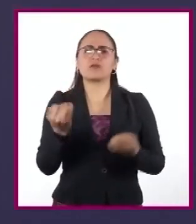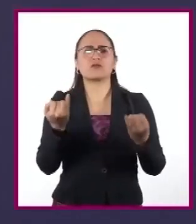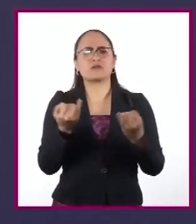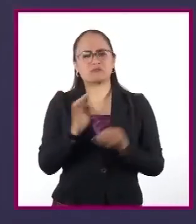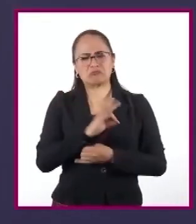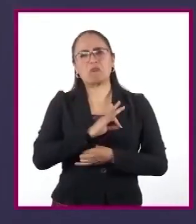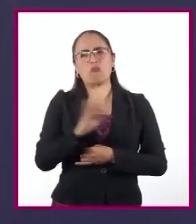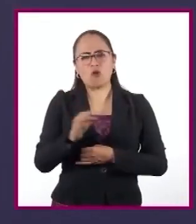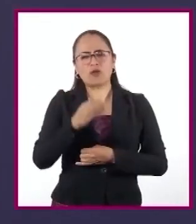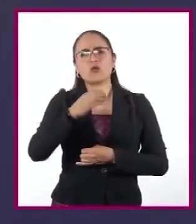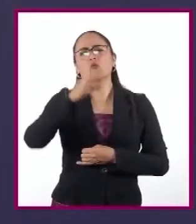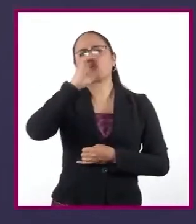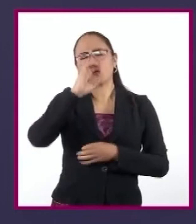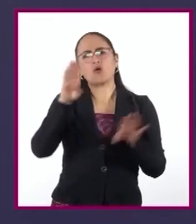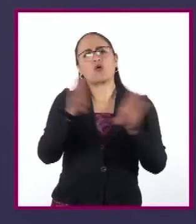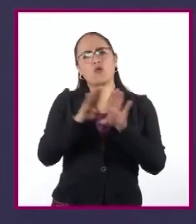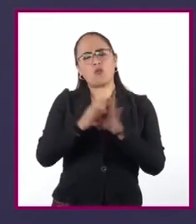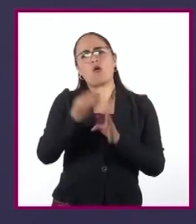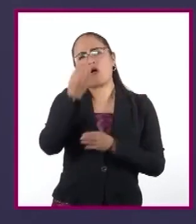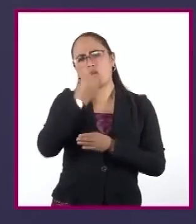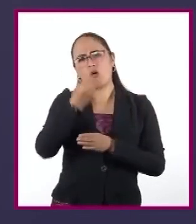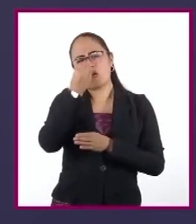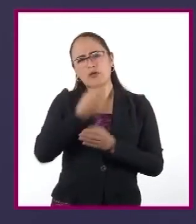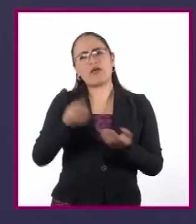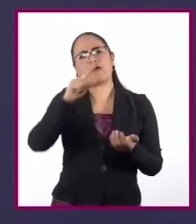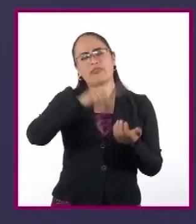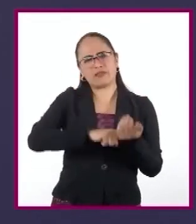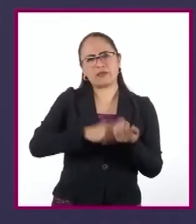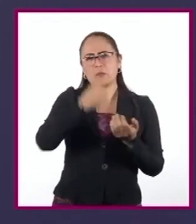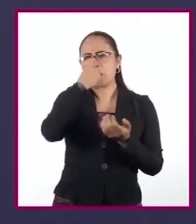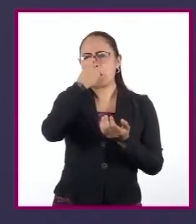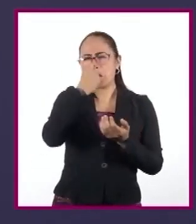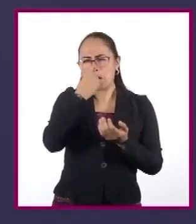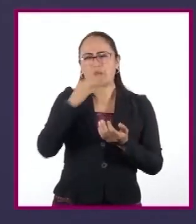ser ingerido en alimentos que lo contienen, como el ajo y el